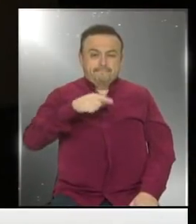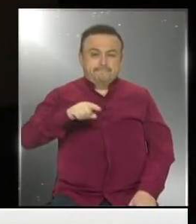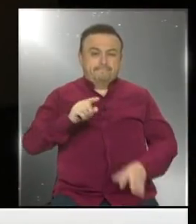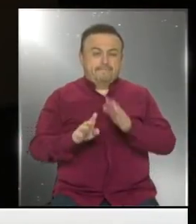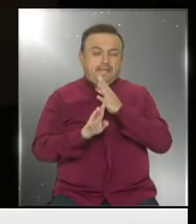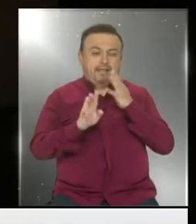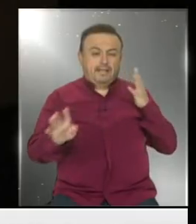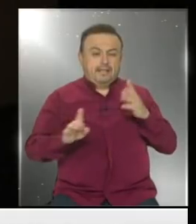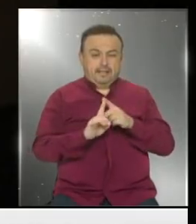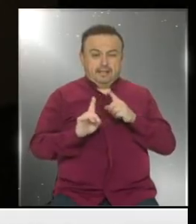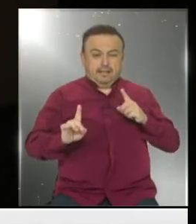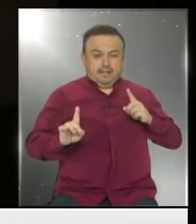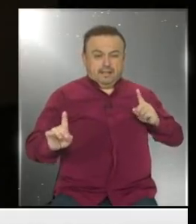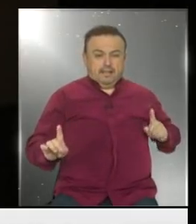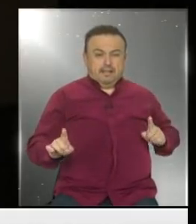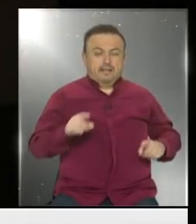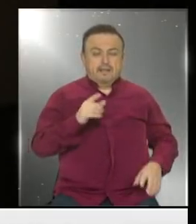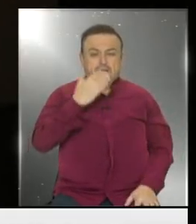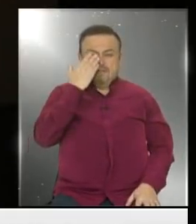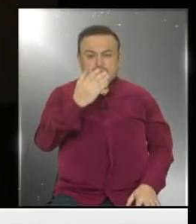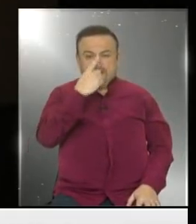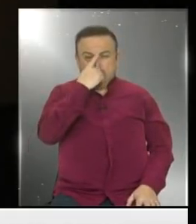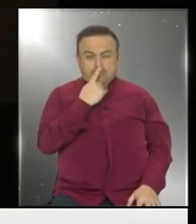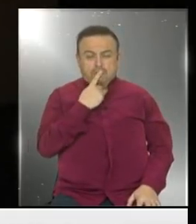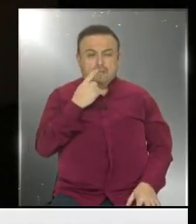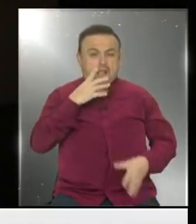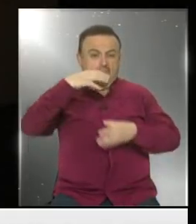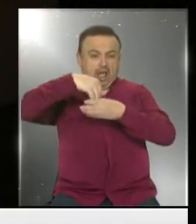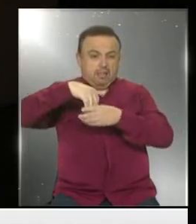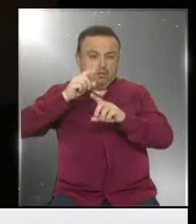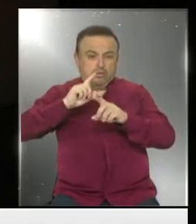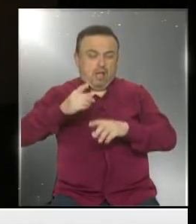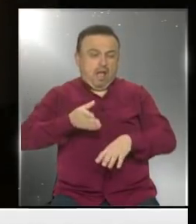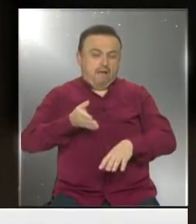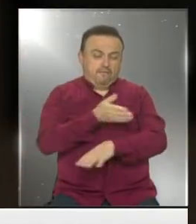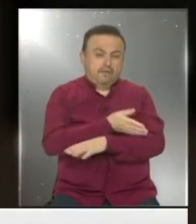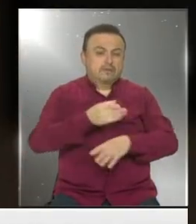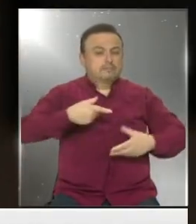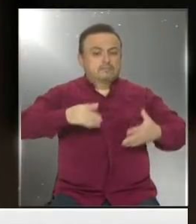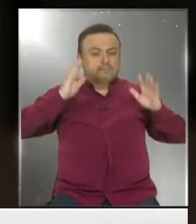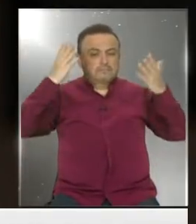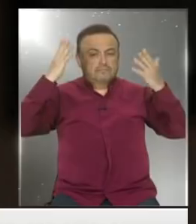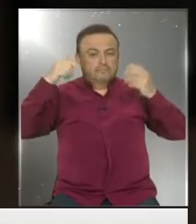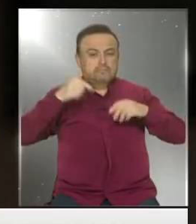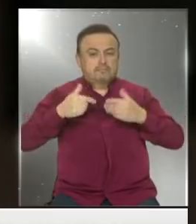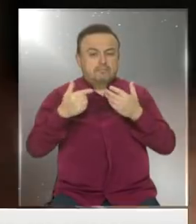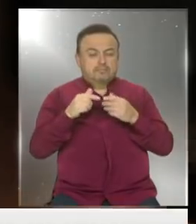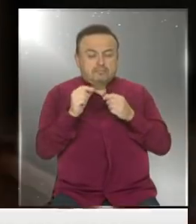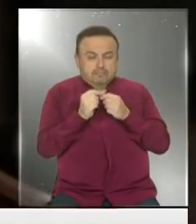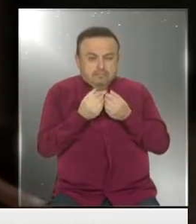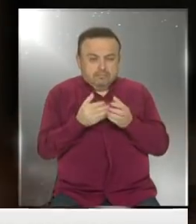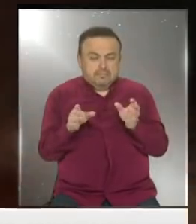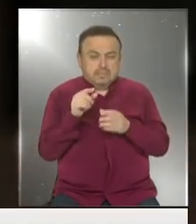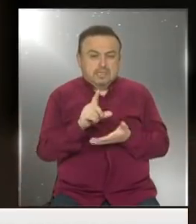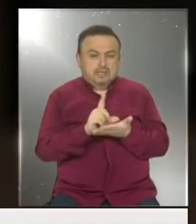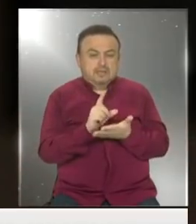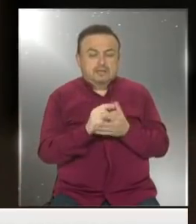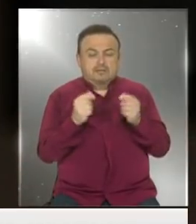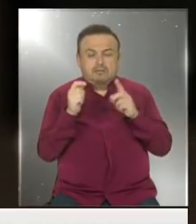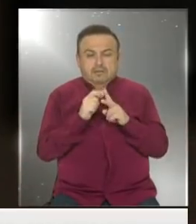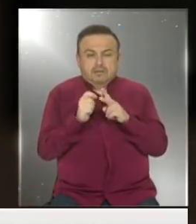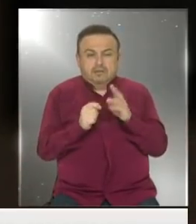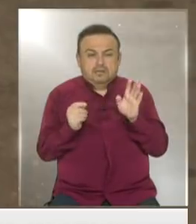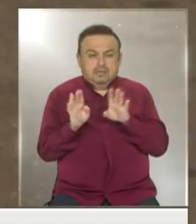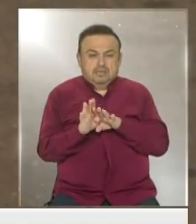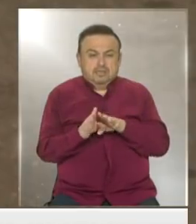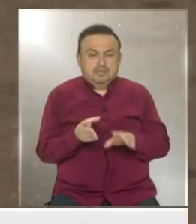fila socialmente distanciada frente al museo, no están dentro del museo, para celebrar la reapertura del lugar después de meses de